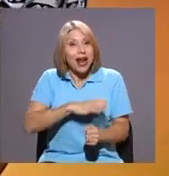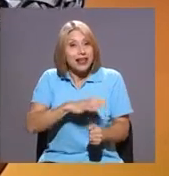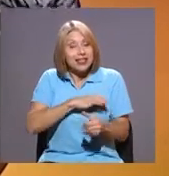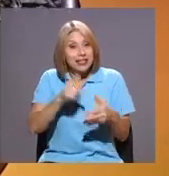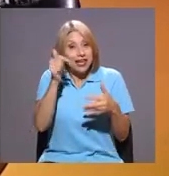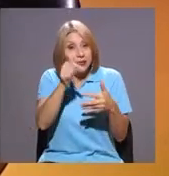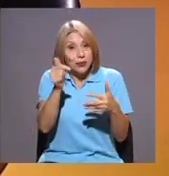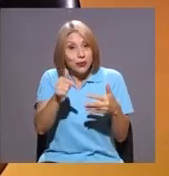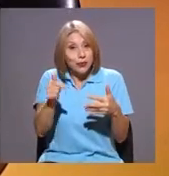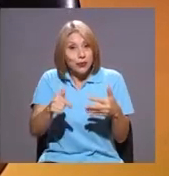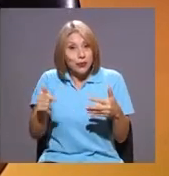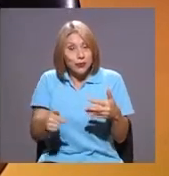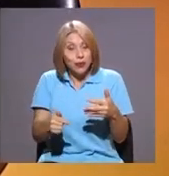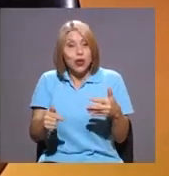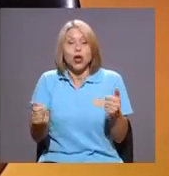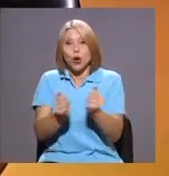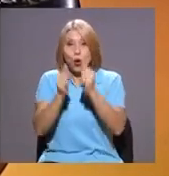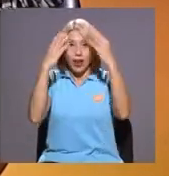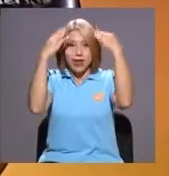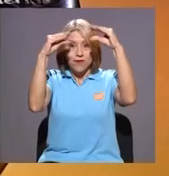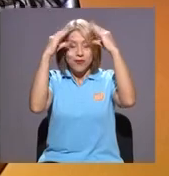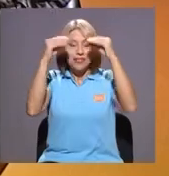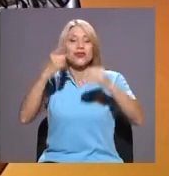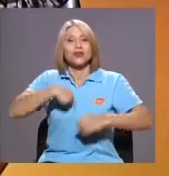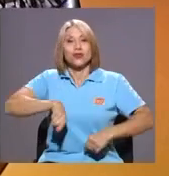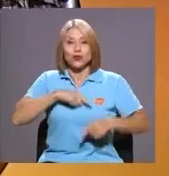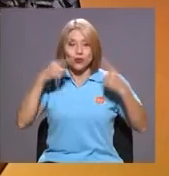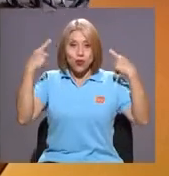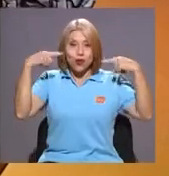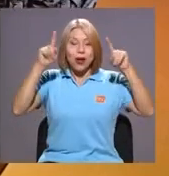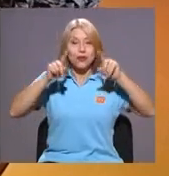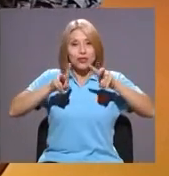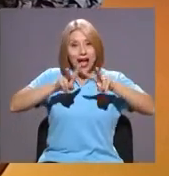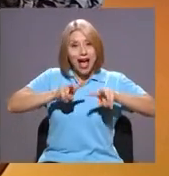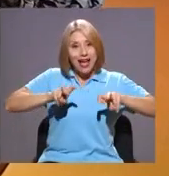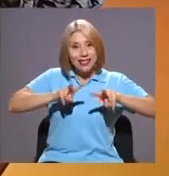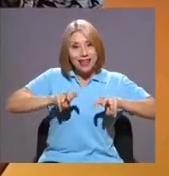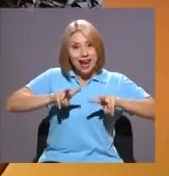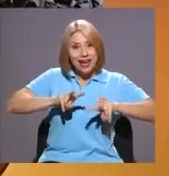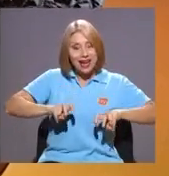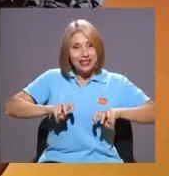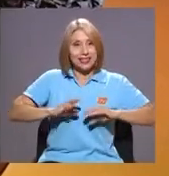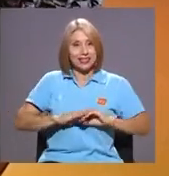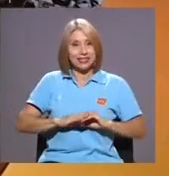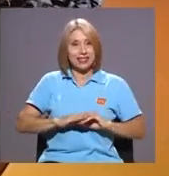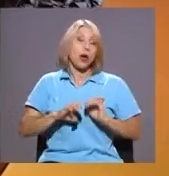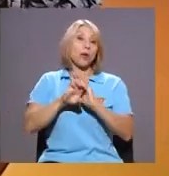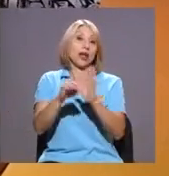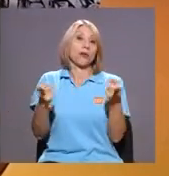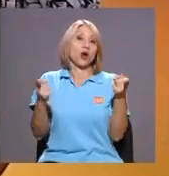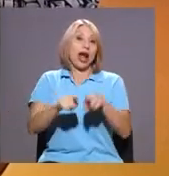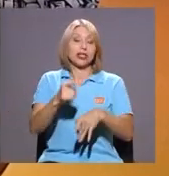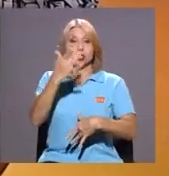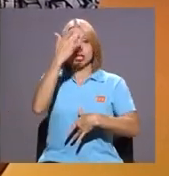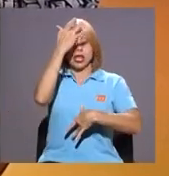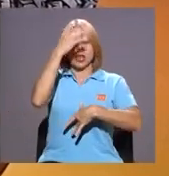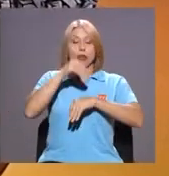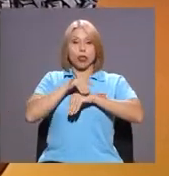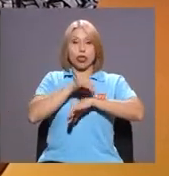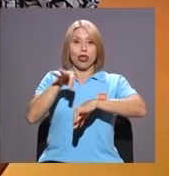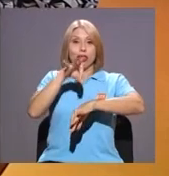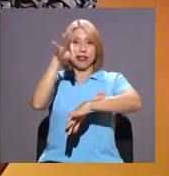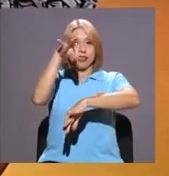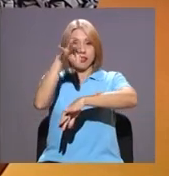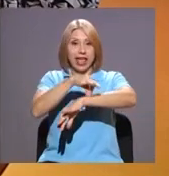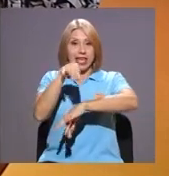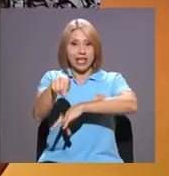campo, logramos hacer análisis en una parte con respecto a casos de dengue que se habían dado en la zona en los últimos